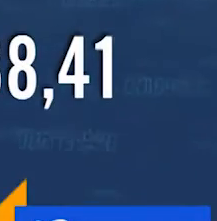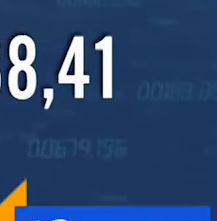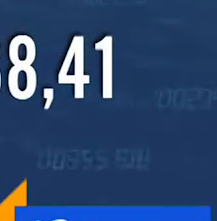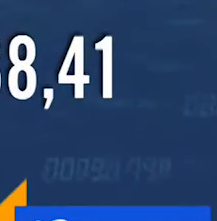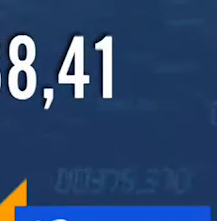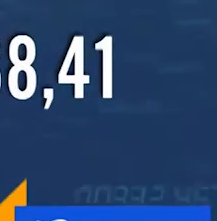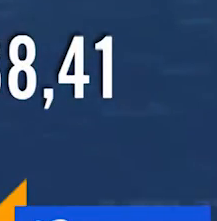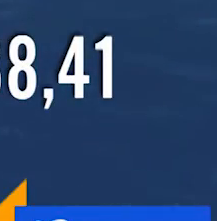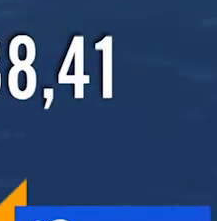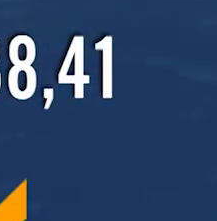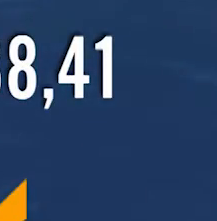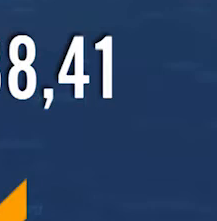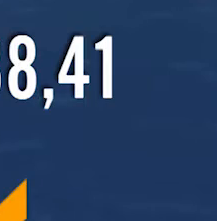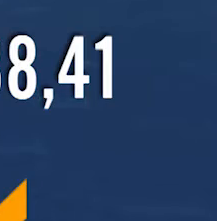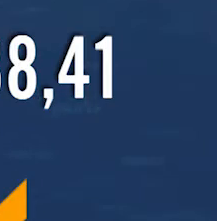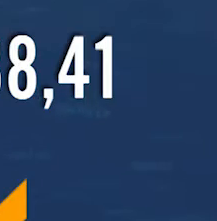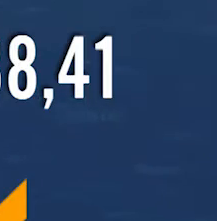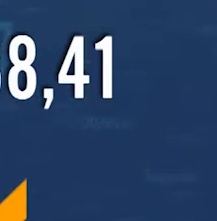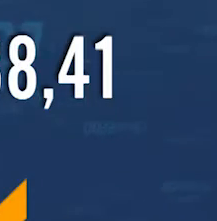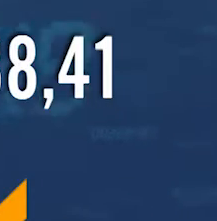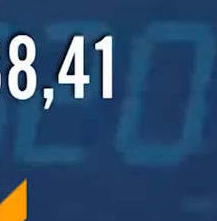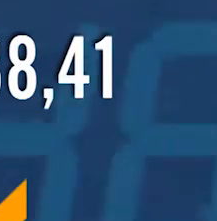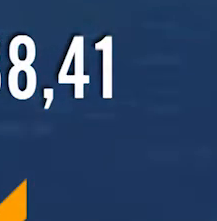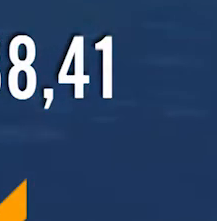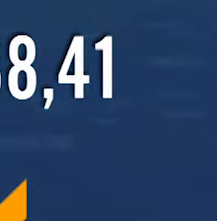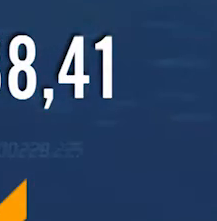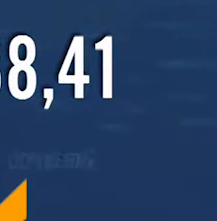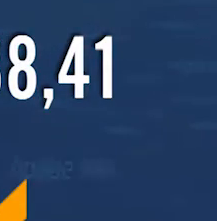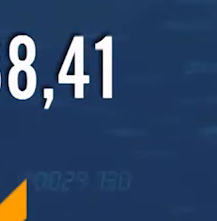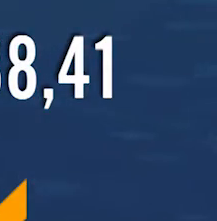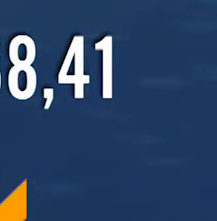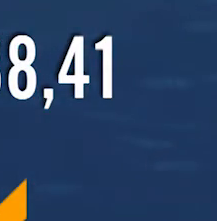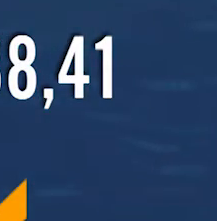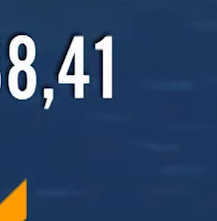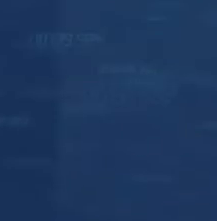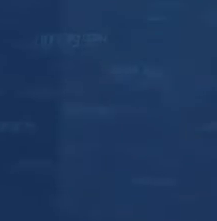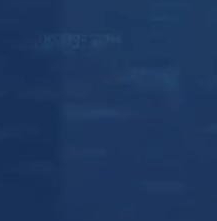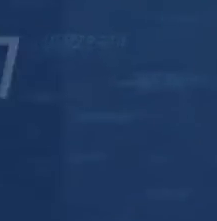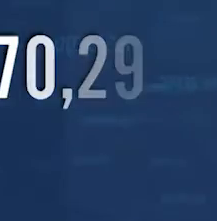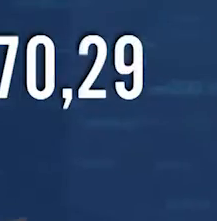El dólar se paga en Colombia 3.588 pesos con 41 centavos. Bajó.